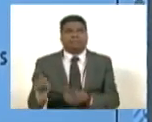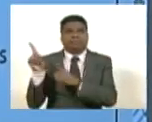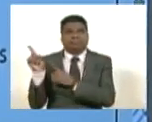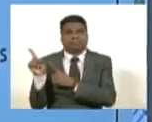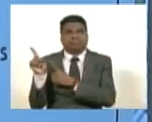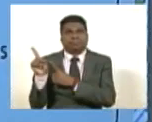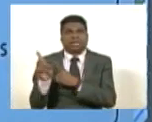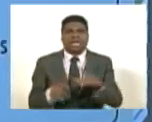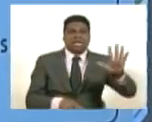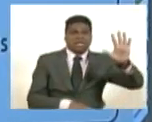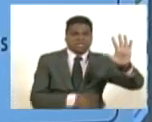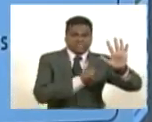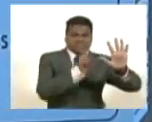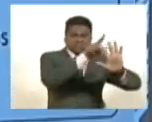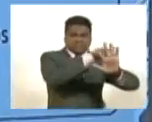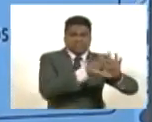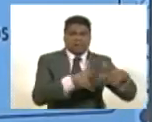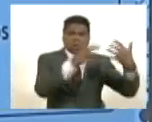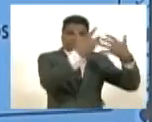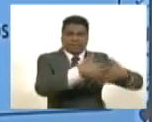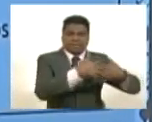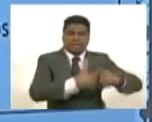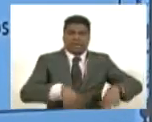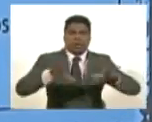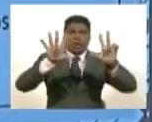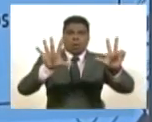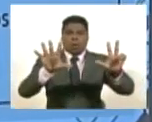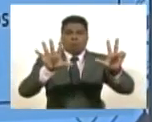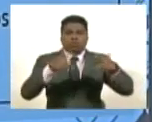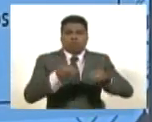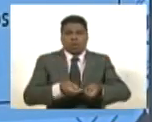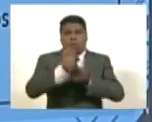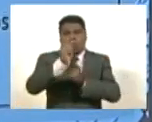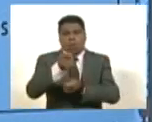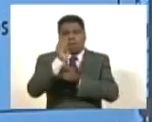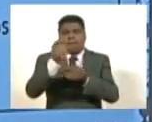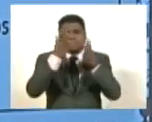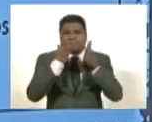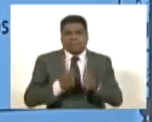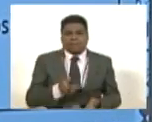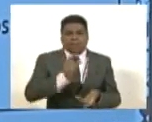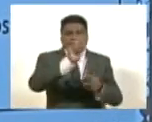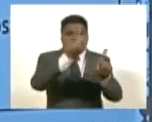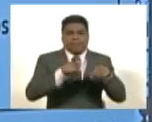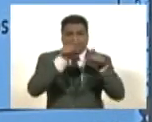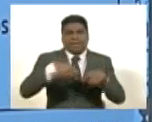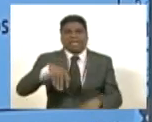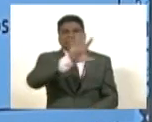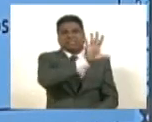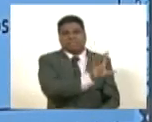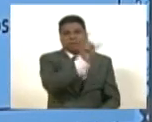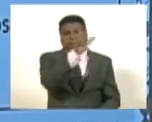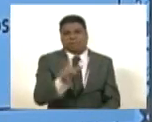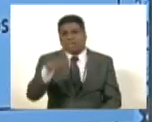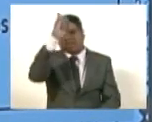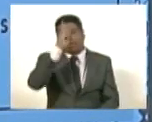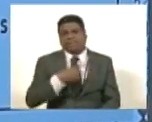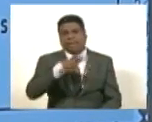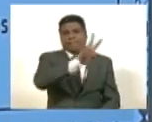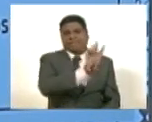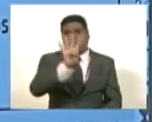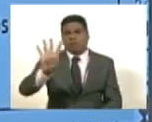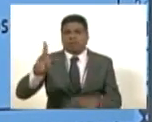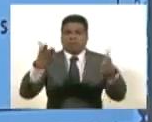5 empresarios, 8 campesinos pescadores, 5 de personas con discapacidad, 24